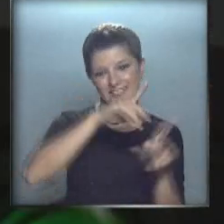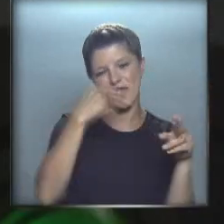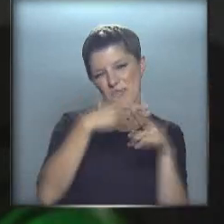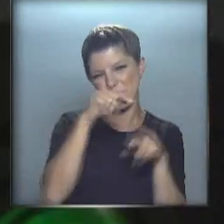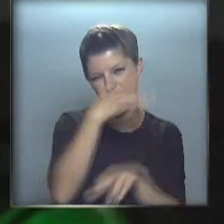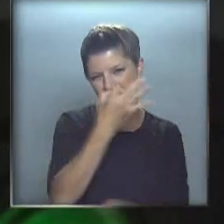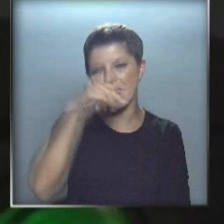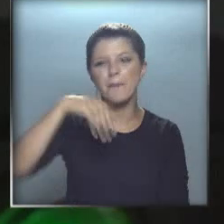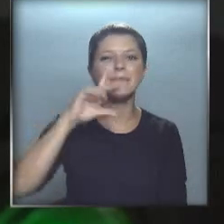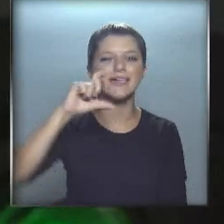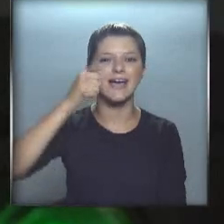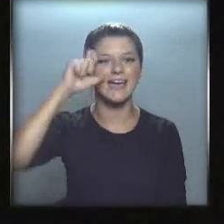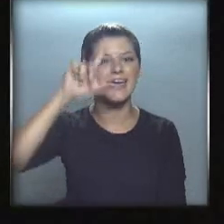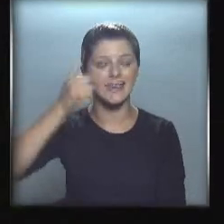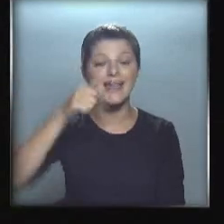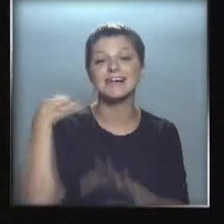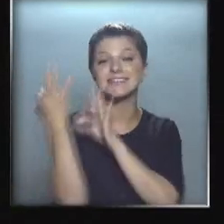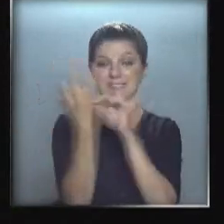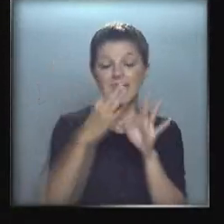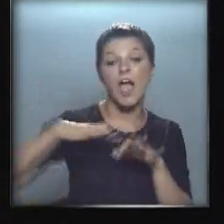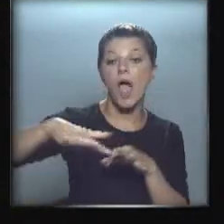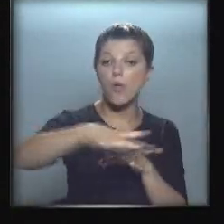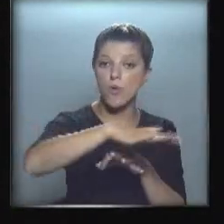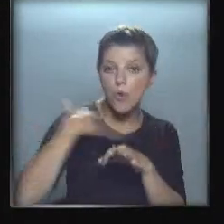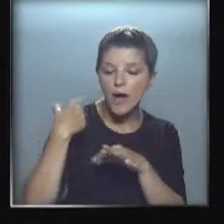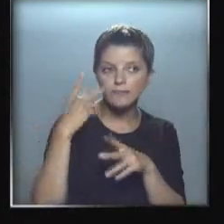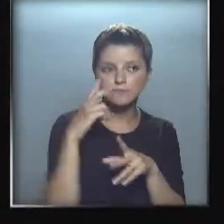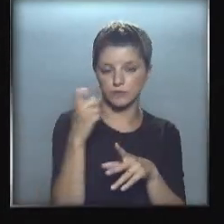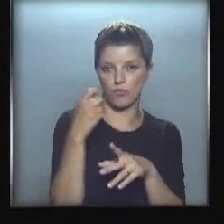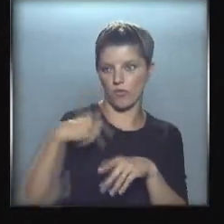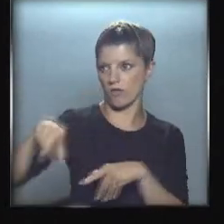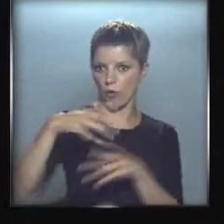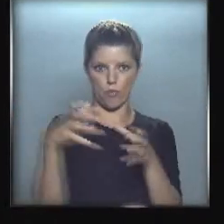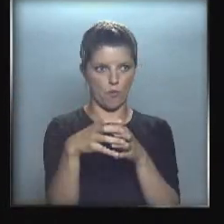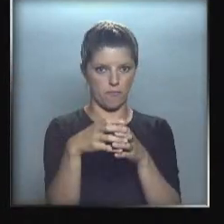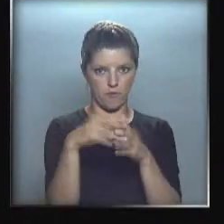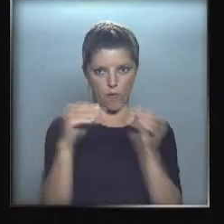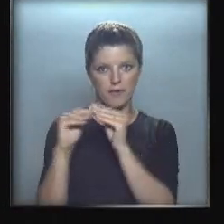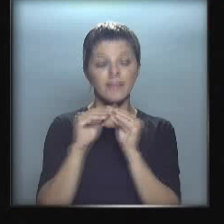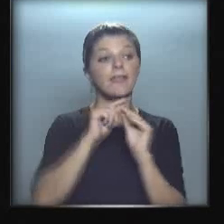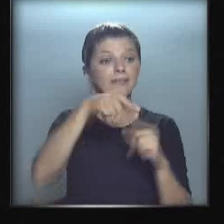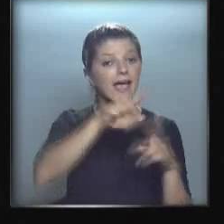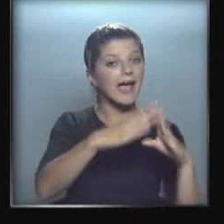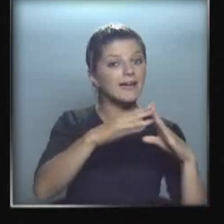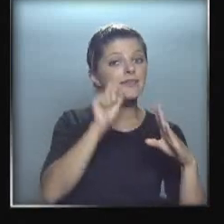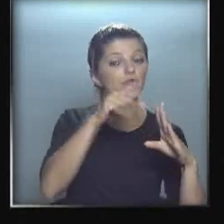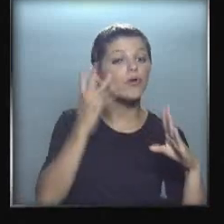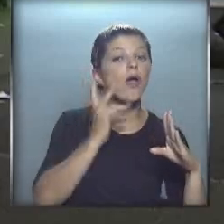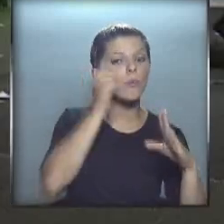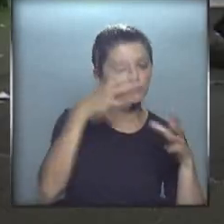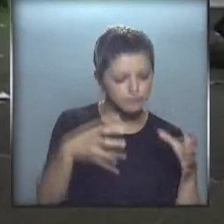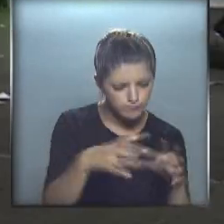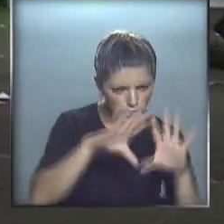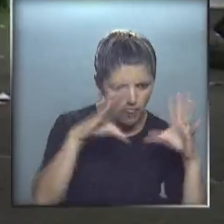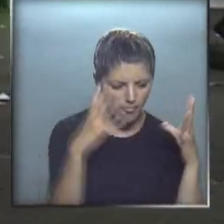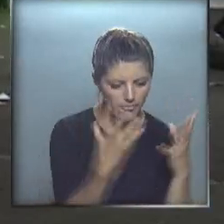Laguna Deseada, que es el pueblo de su abuelo, y se encuentra con, bueno, todos nosotros, y además en la casa de su abuelo con una esfera, que bueno,